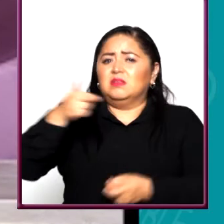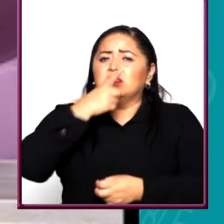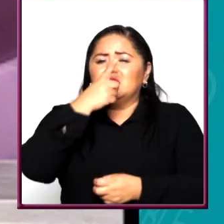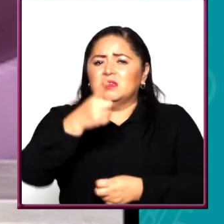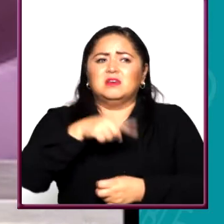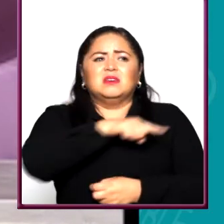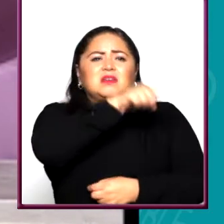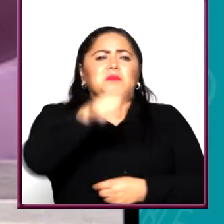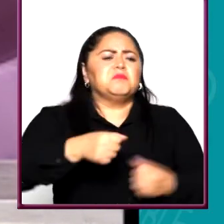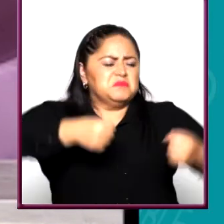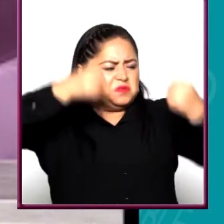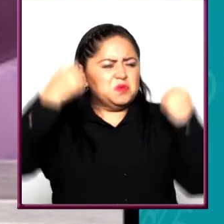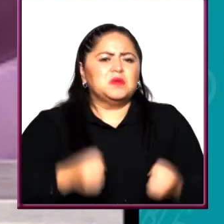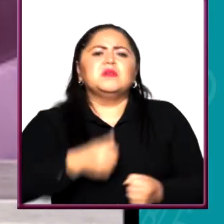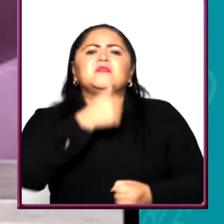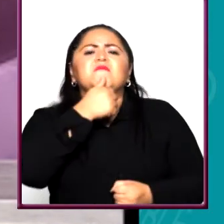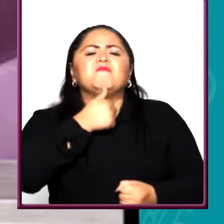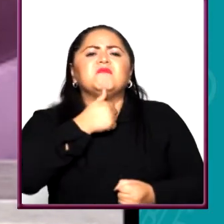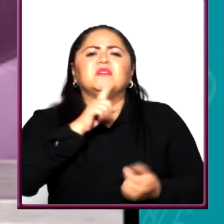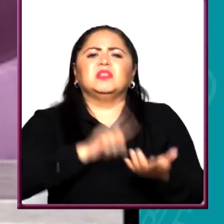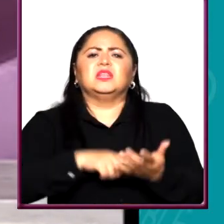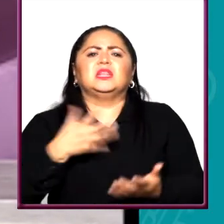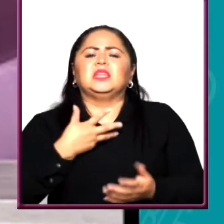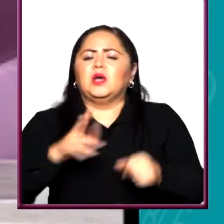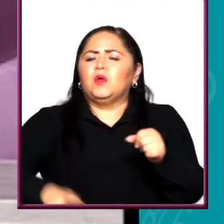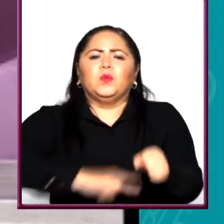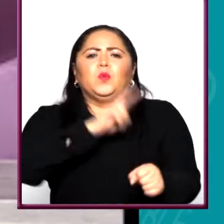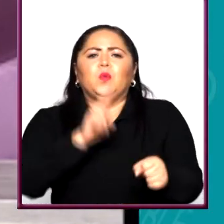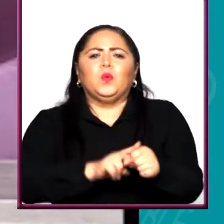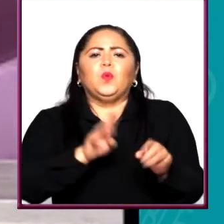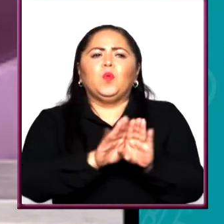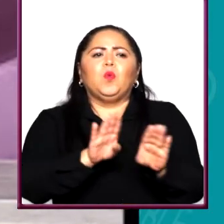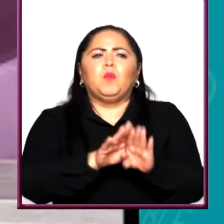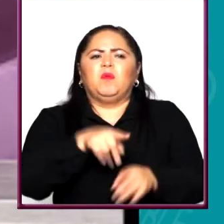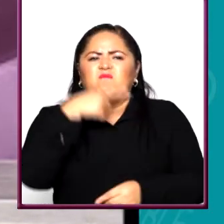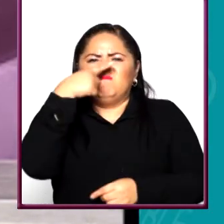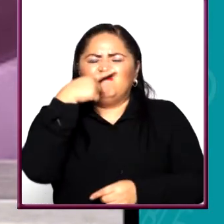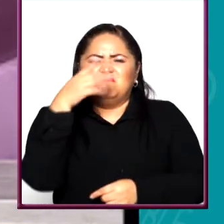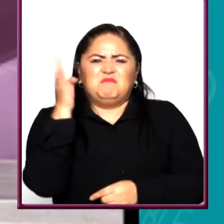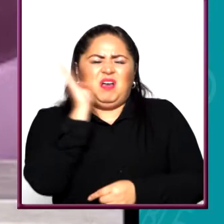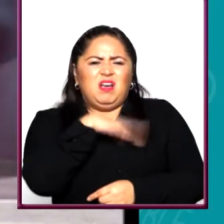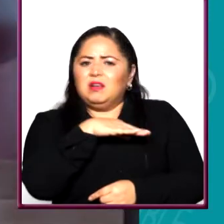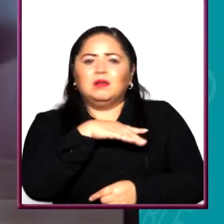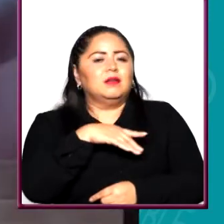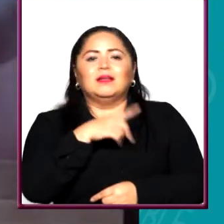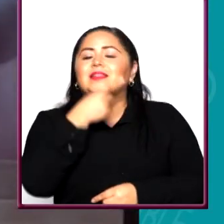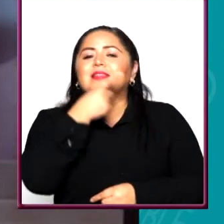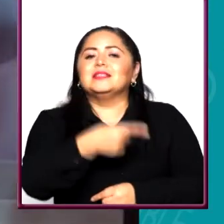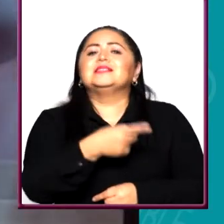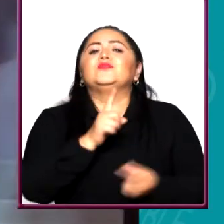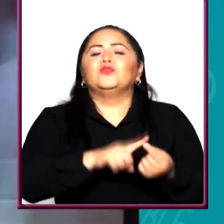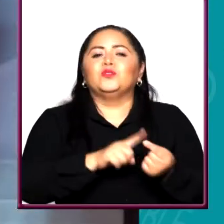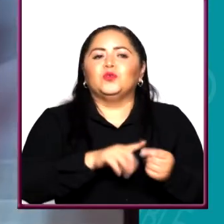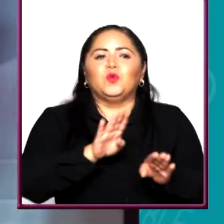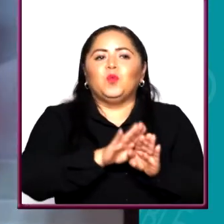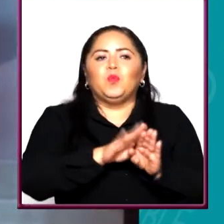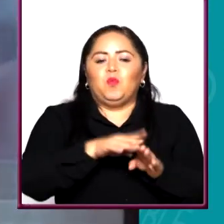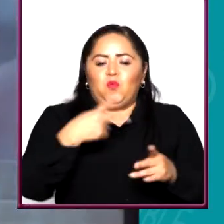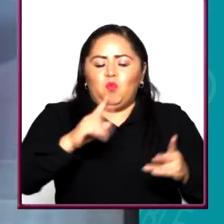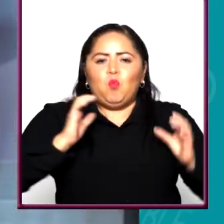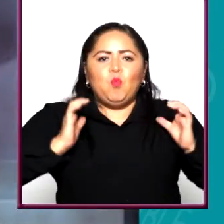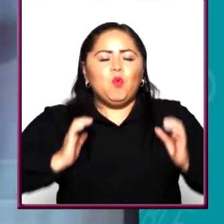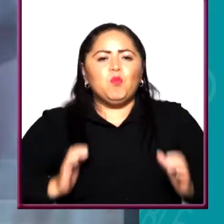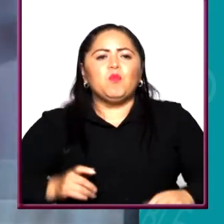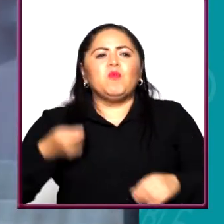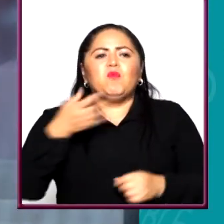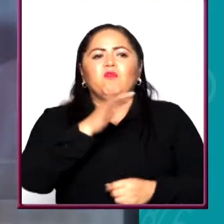poco, expertos en el tema argumentaron en contra de aquellos que aseguran que la vagina tiene de manera natural un mal olor, al manifestar que este